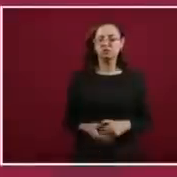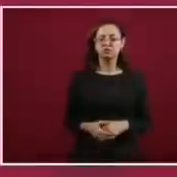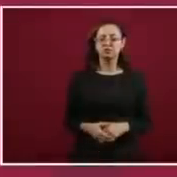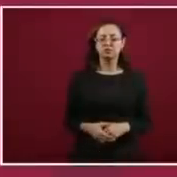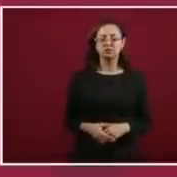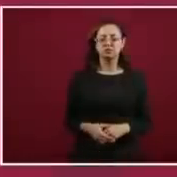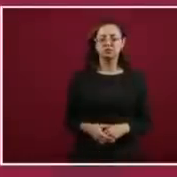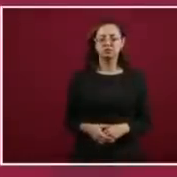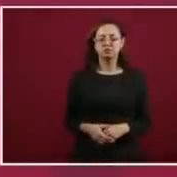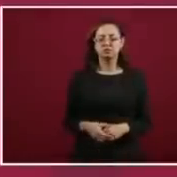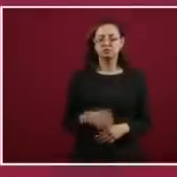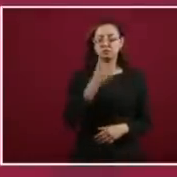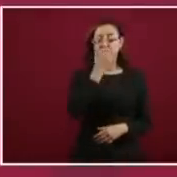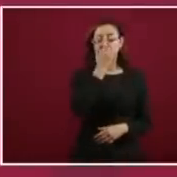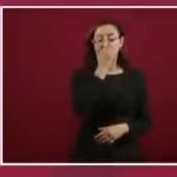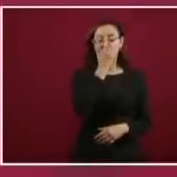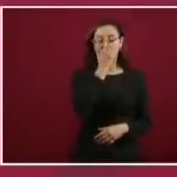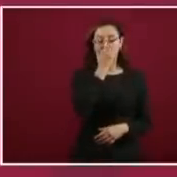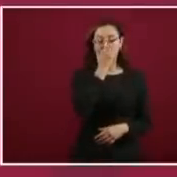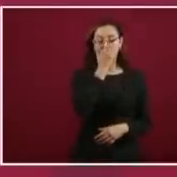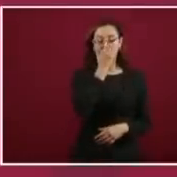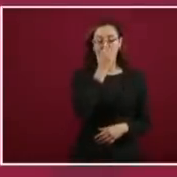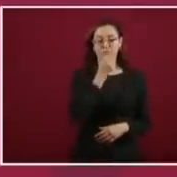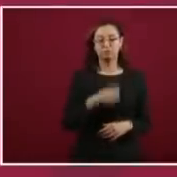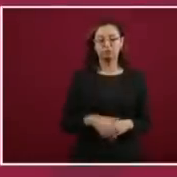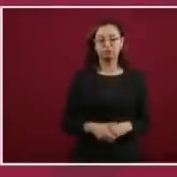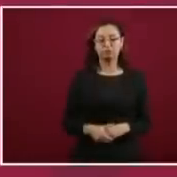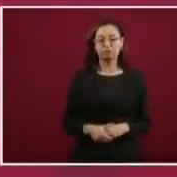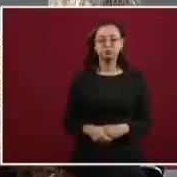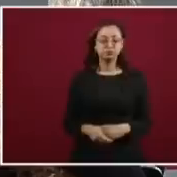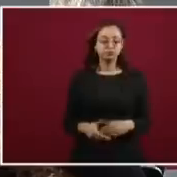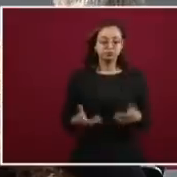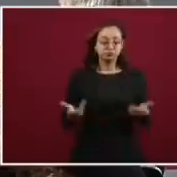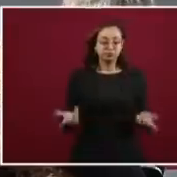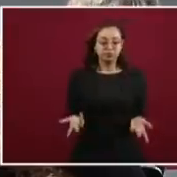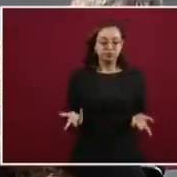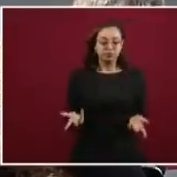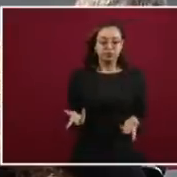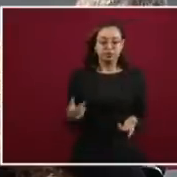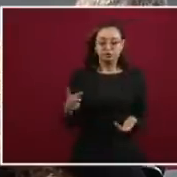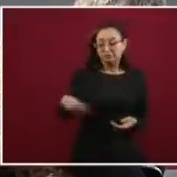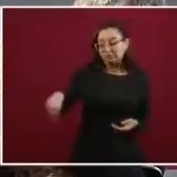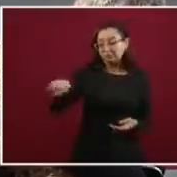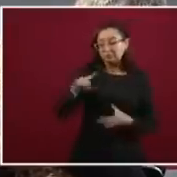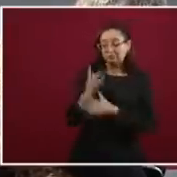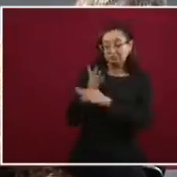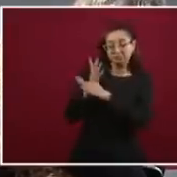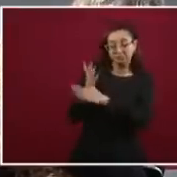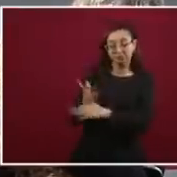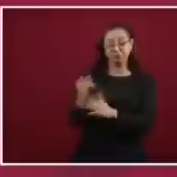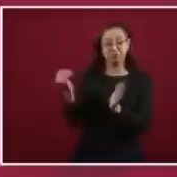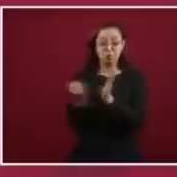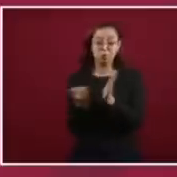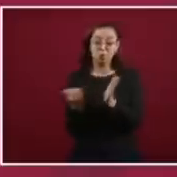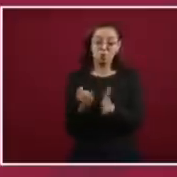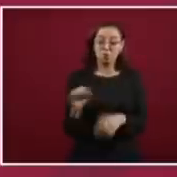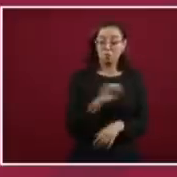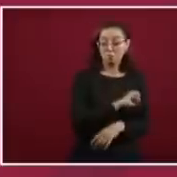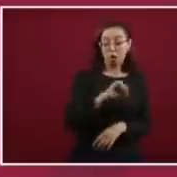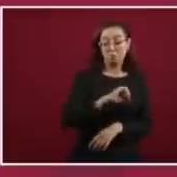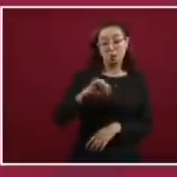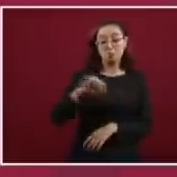la manera coloquial como hablaban de aumentar los impuestos o justificar los aumentos de impuestos